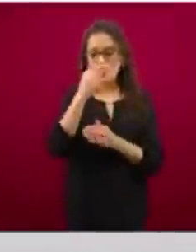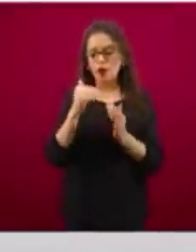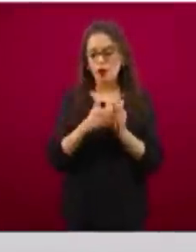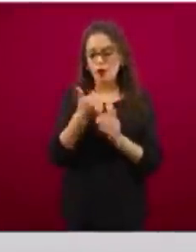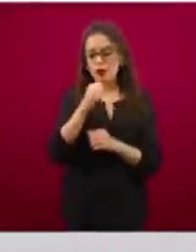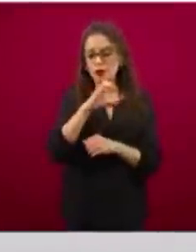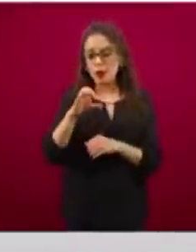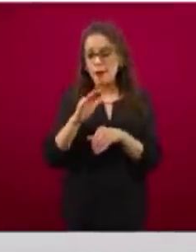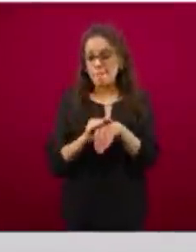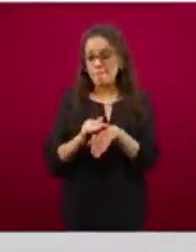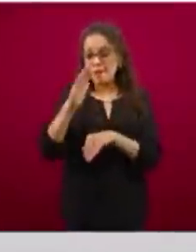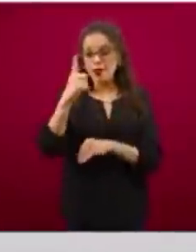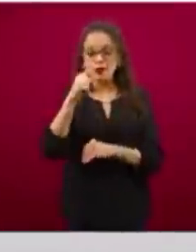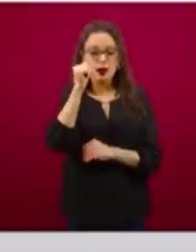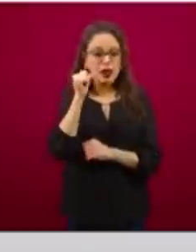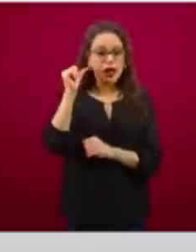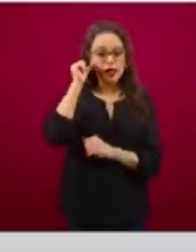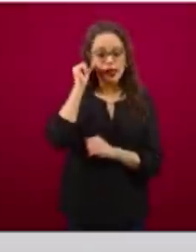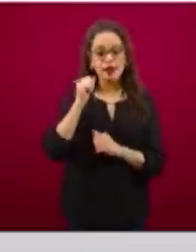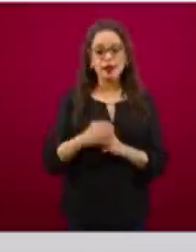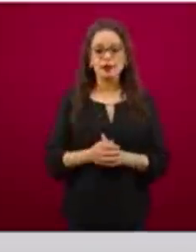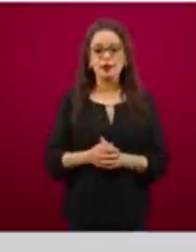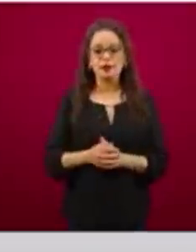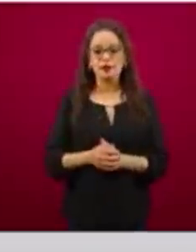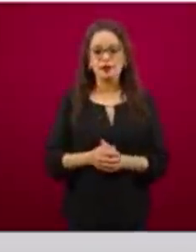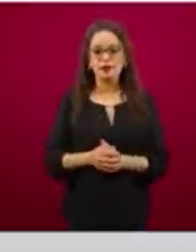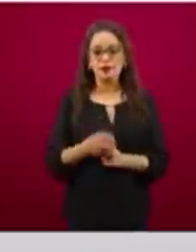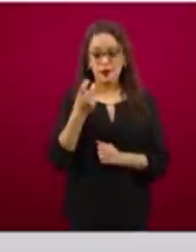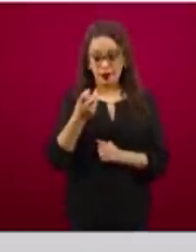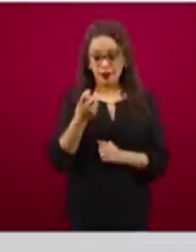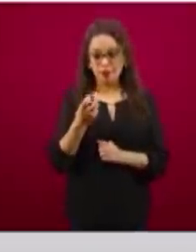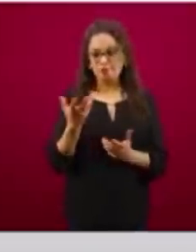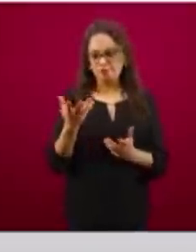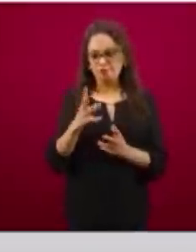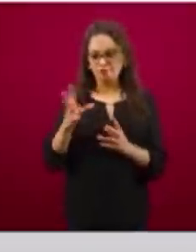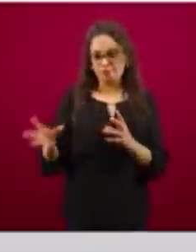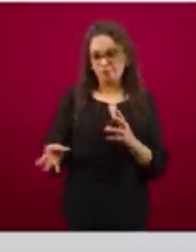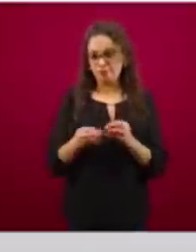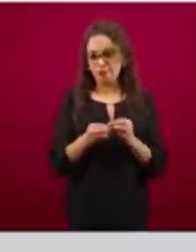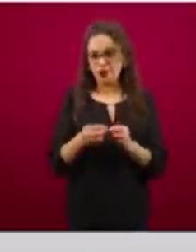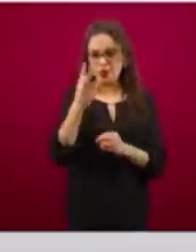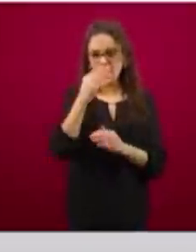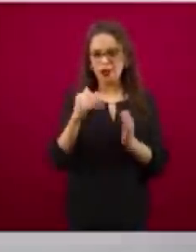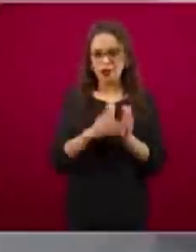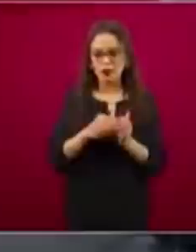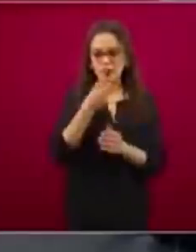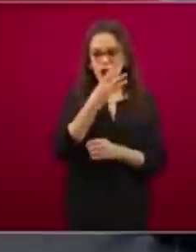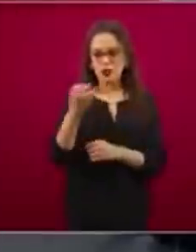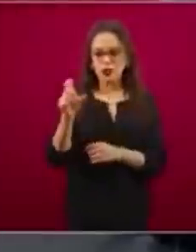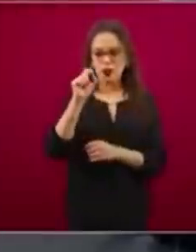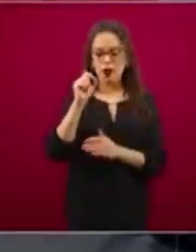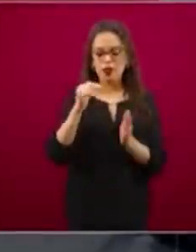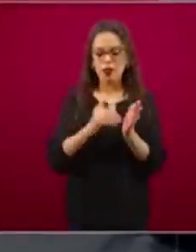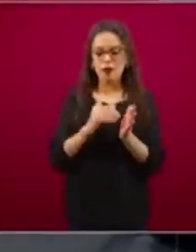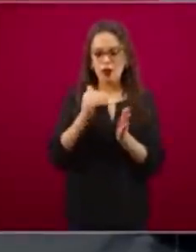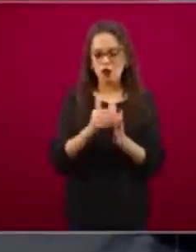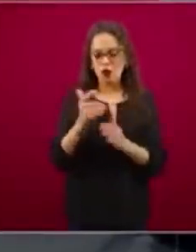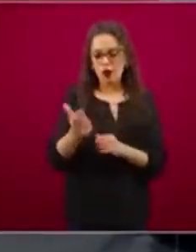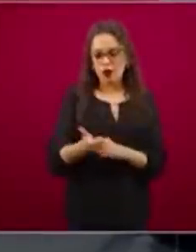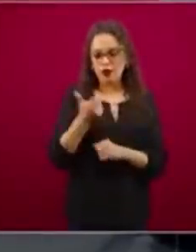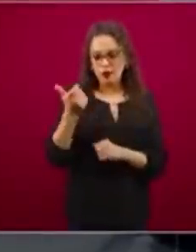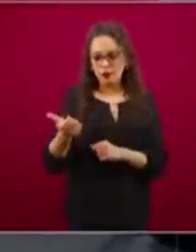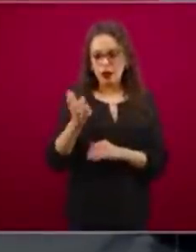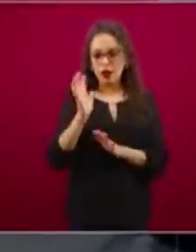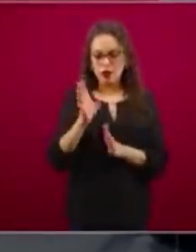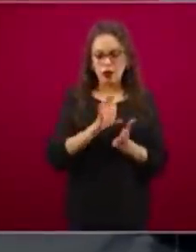respecto del día anterior y esto nos da un total de 3 mil 320 millones de pesos que se han